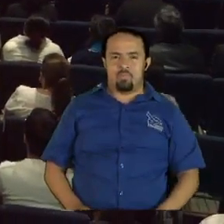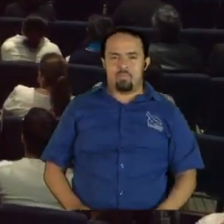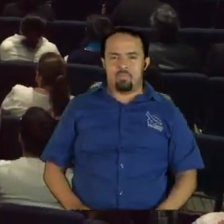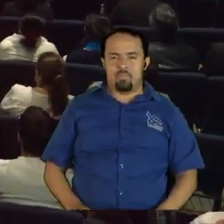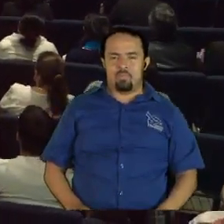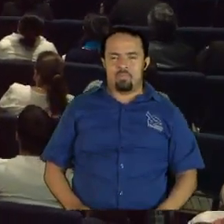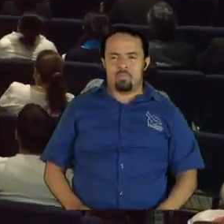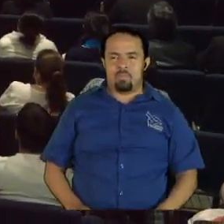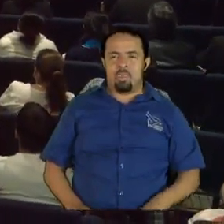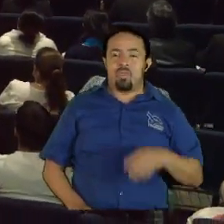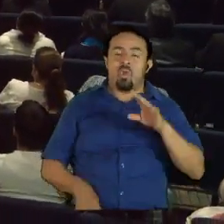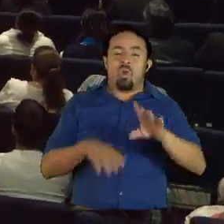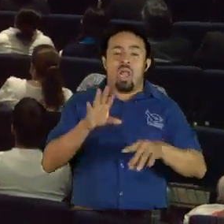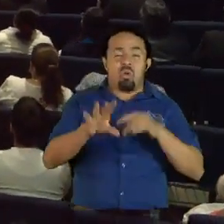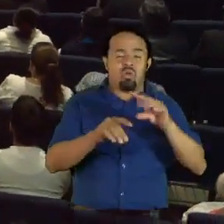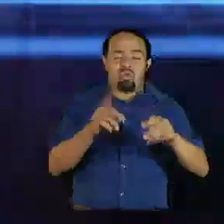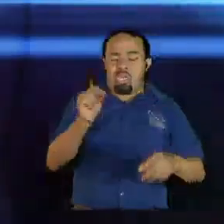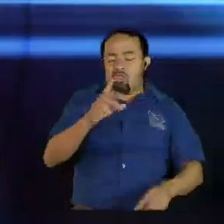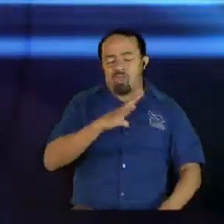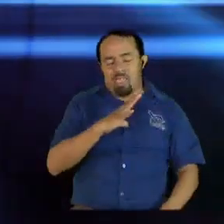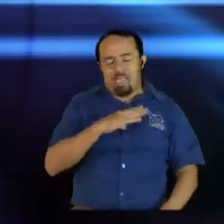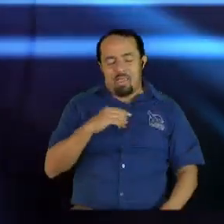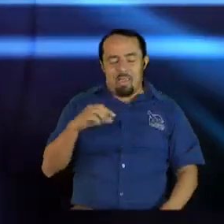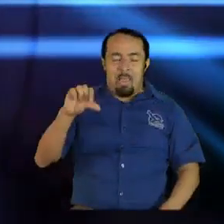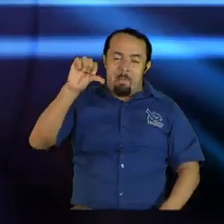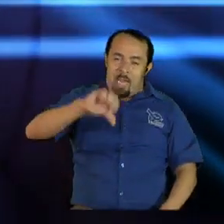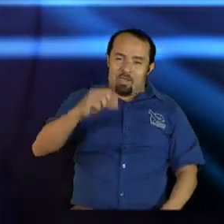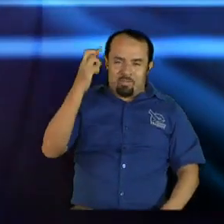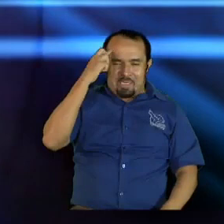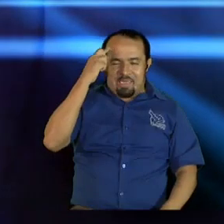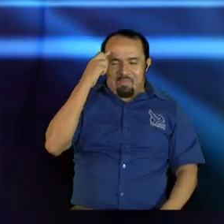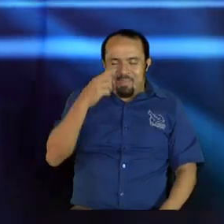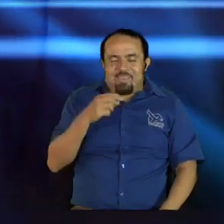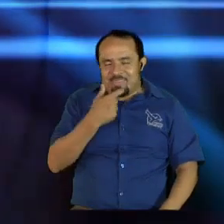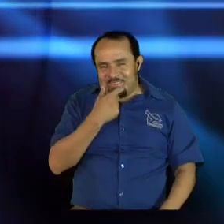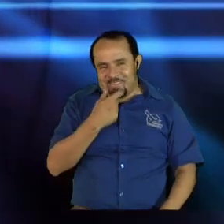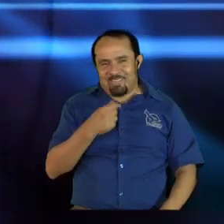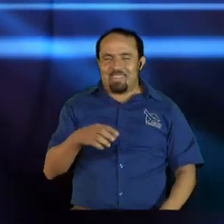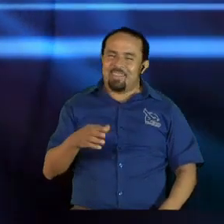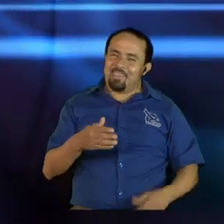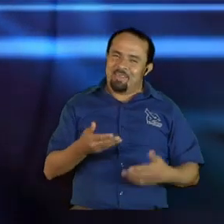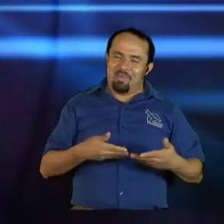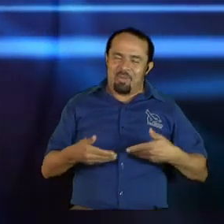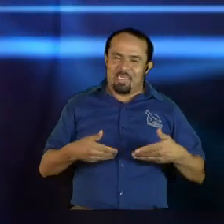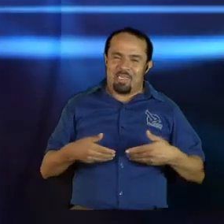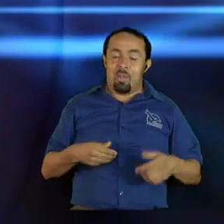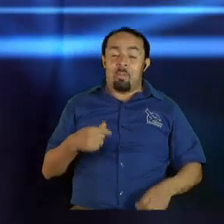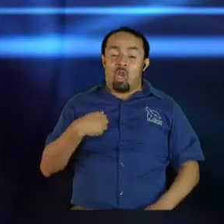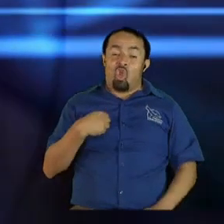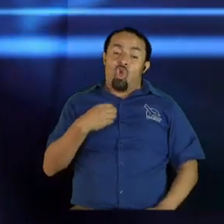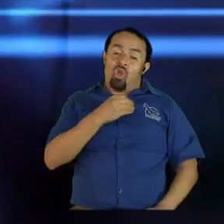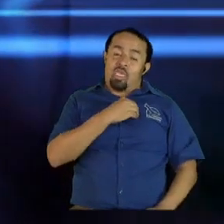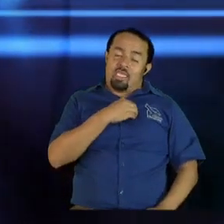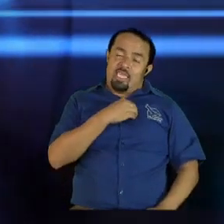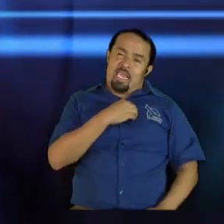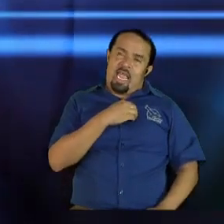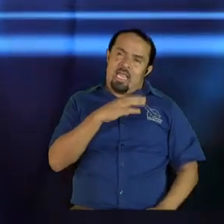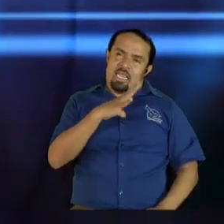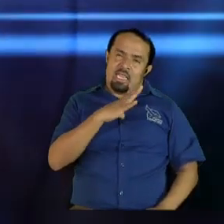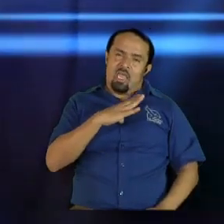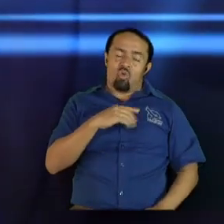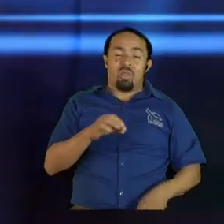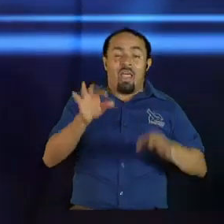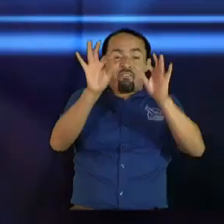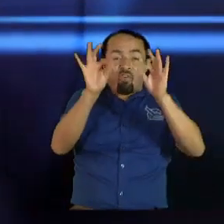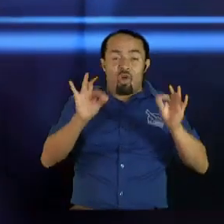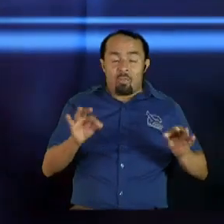Solo algunos que gracias a Dios no tienen malos pensamientos, ¿verdad? Pero yo quisiera tener un pensamientómetro